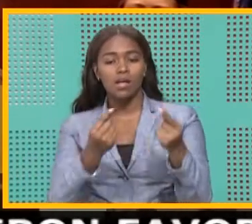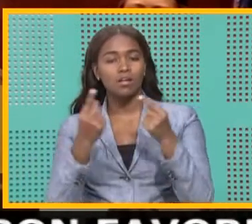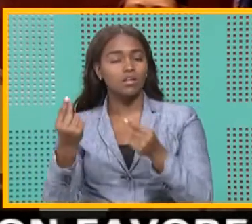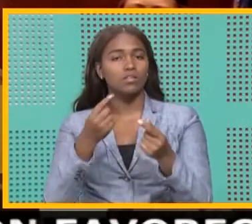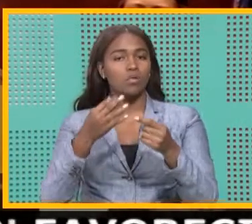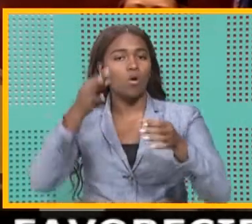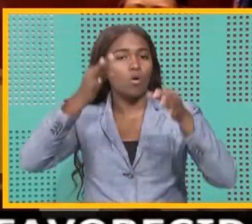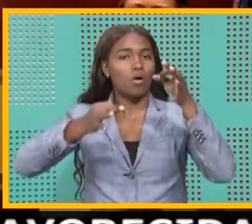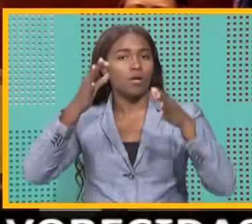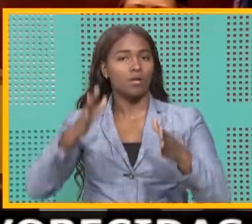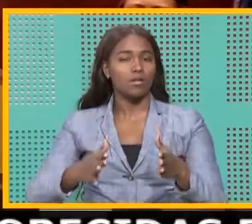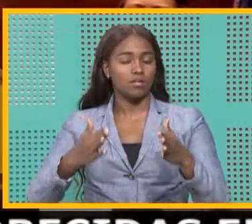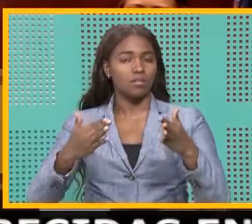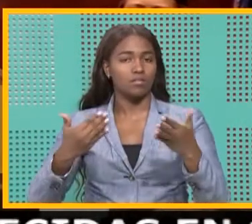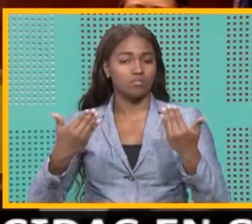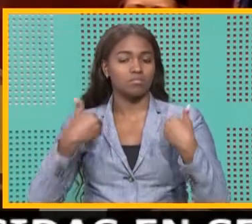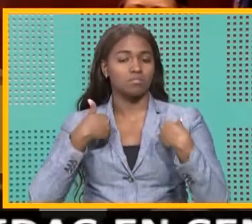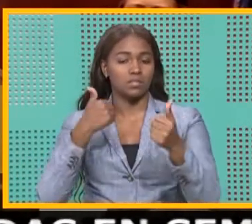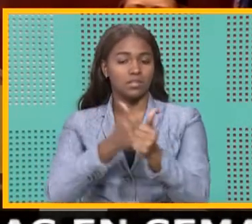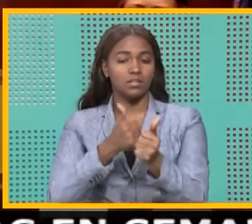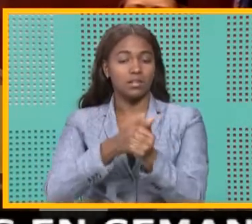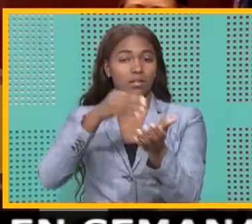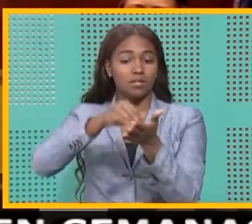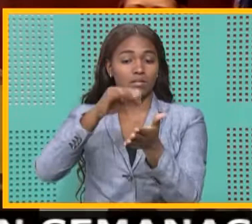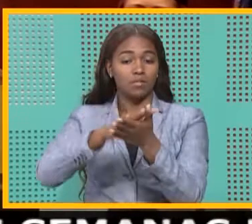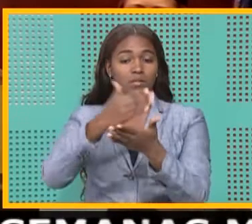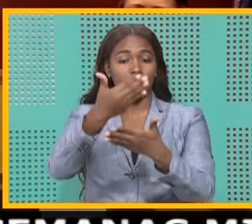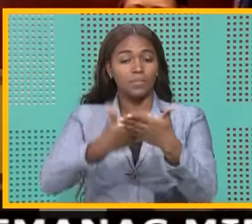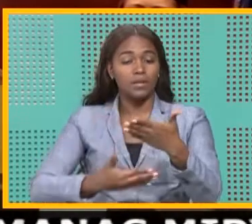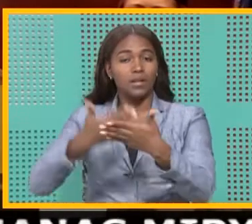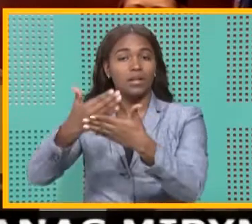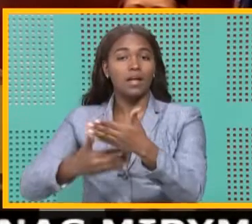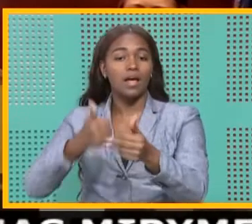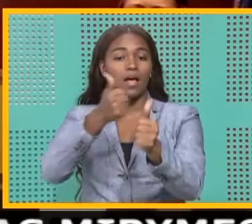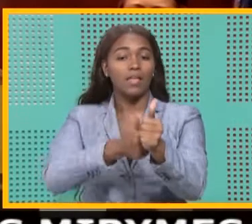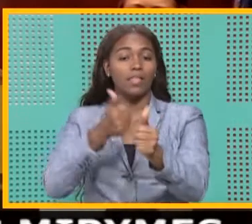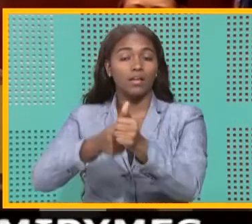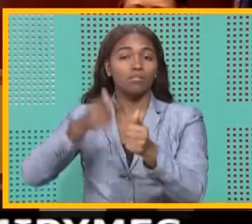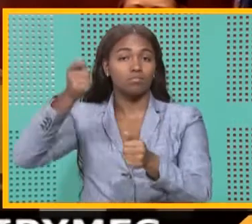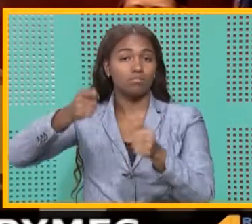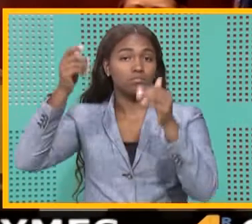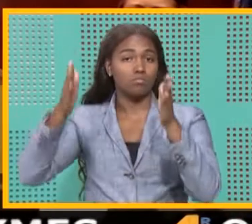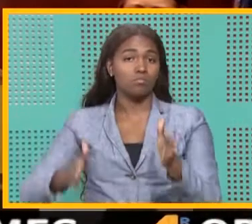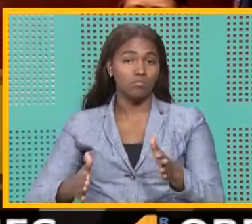judiciales e incluir esta en el expediente de cada juez o jueza.